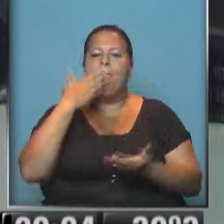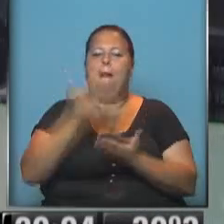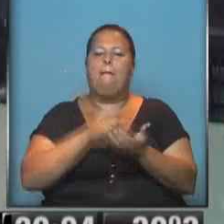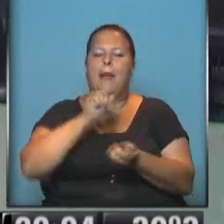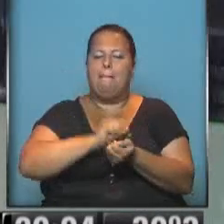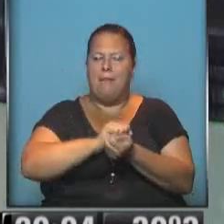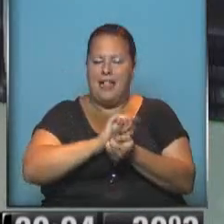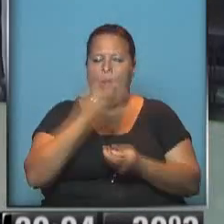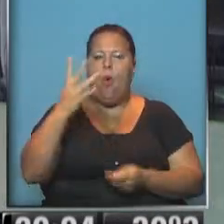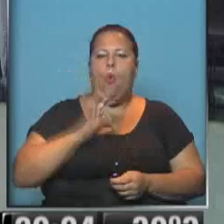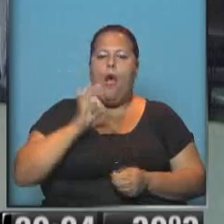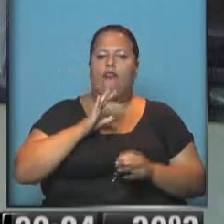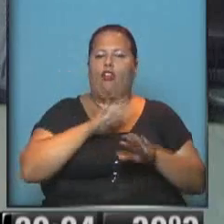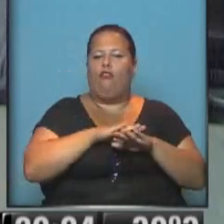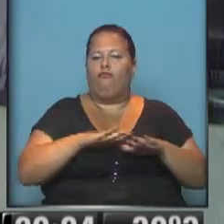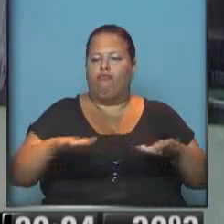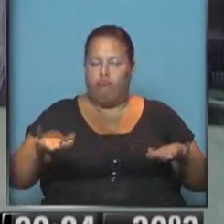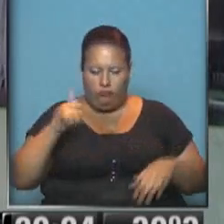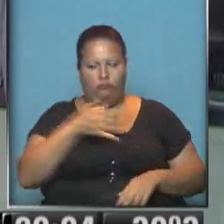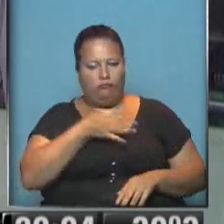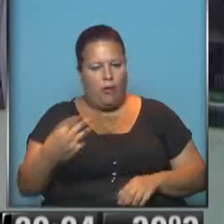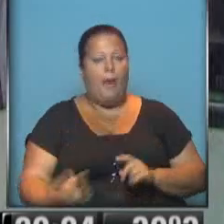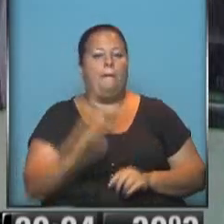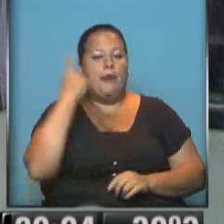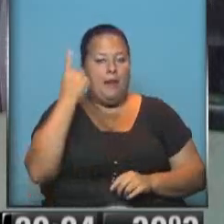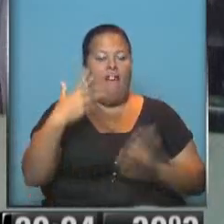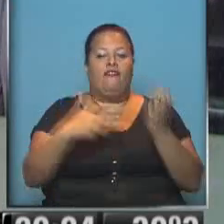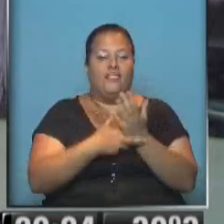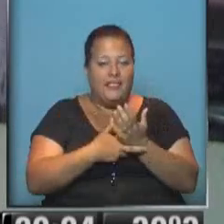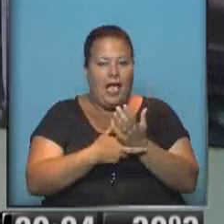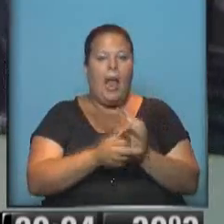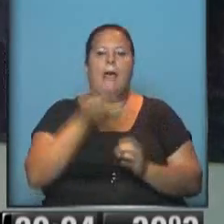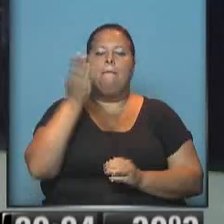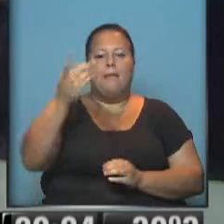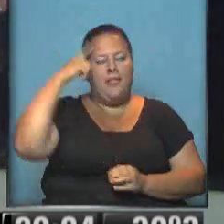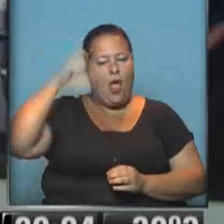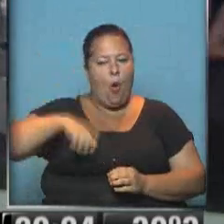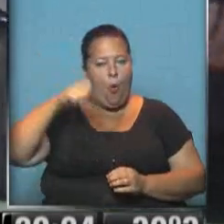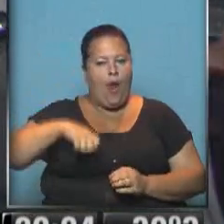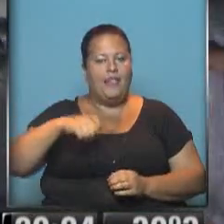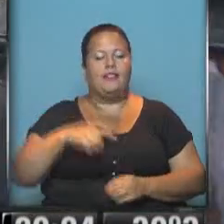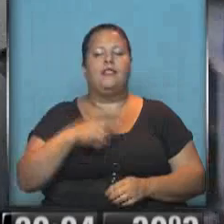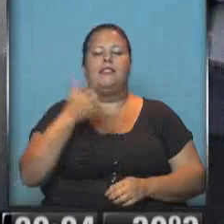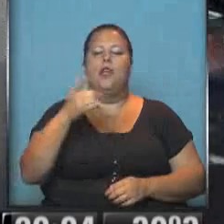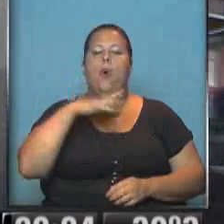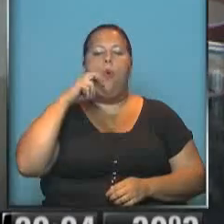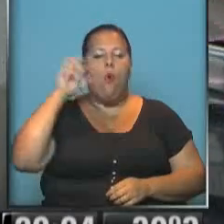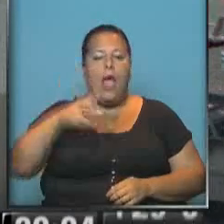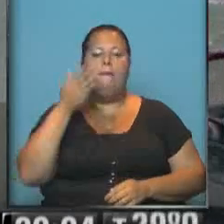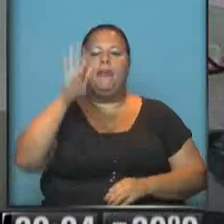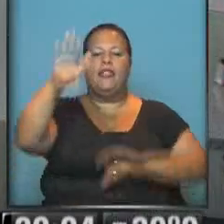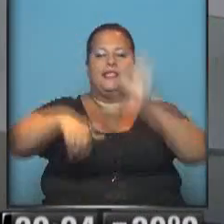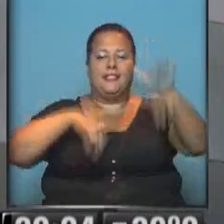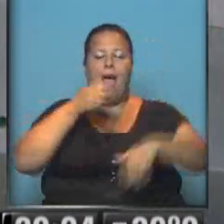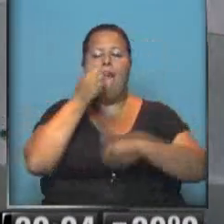de 4 años de estancamiento. Exactamente. Por primera vez un fiscal le pide al juez Julián Ercolini la citación a